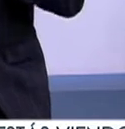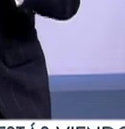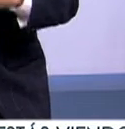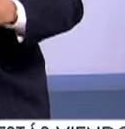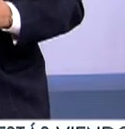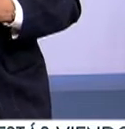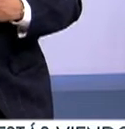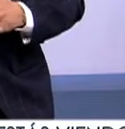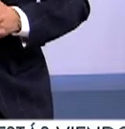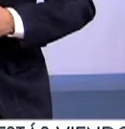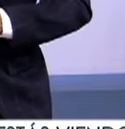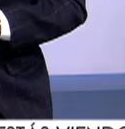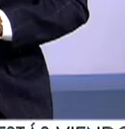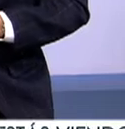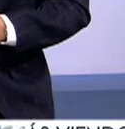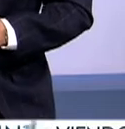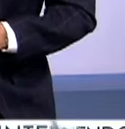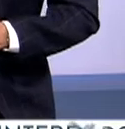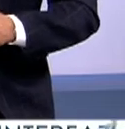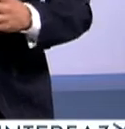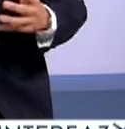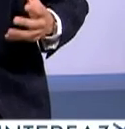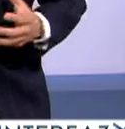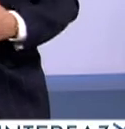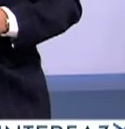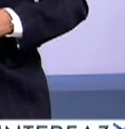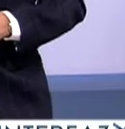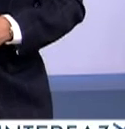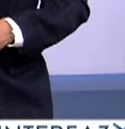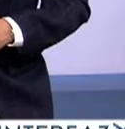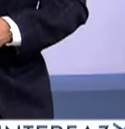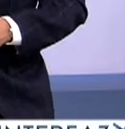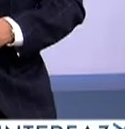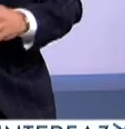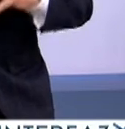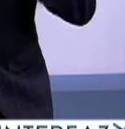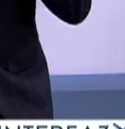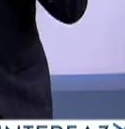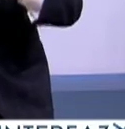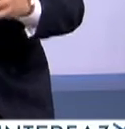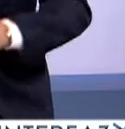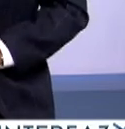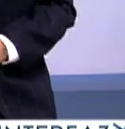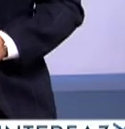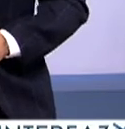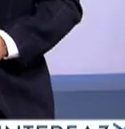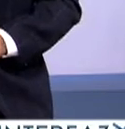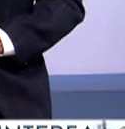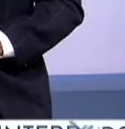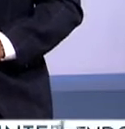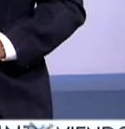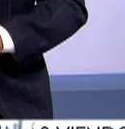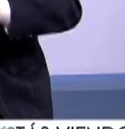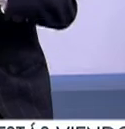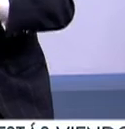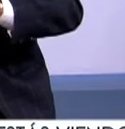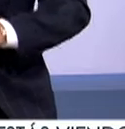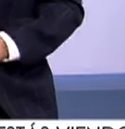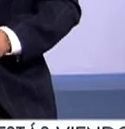específicamente la posibilidad de estudiar la conformación de nuestro cuerpo y por supuesto